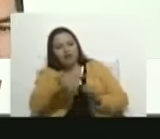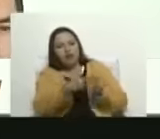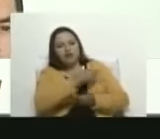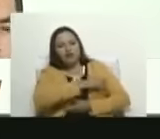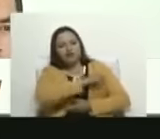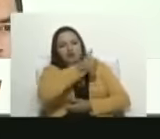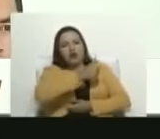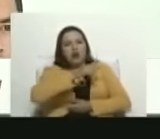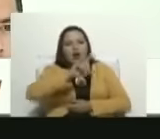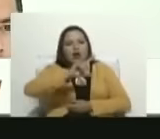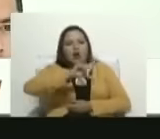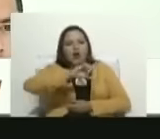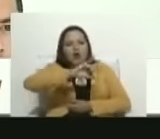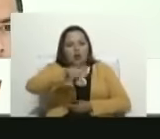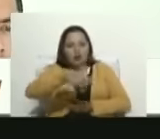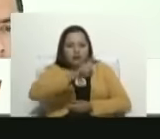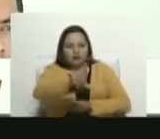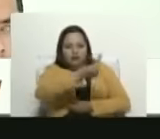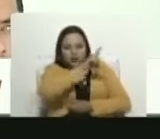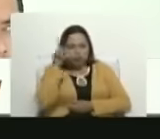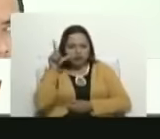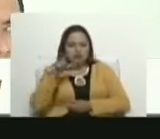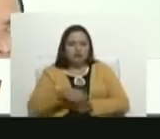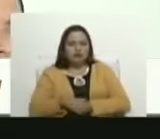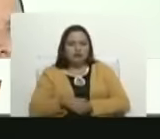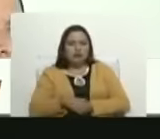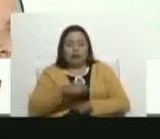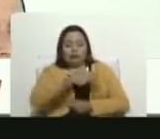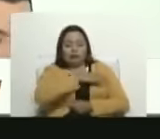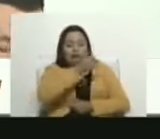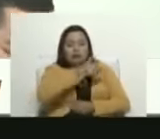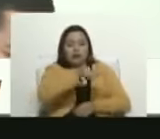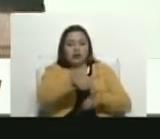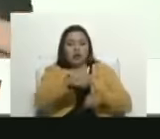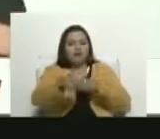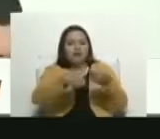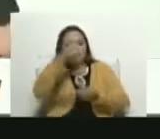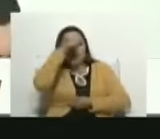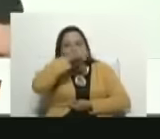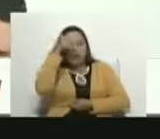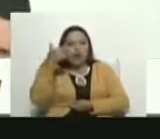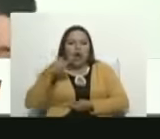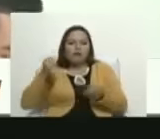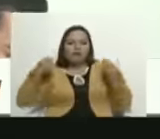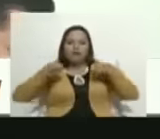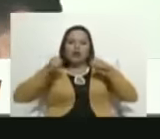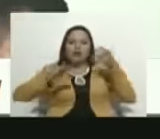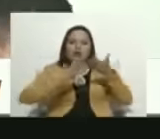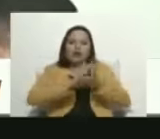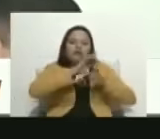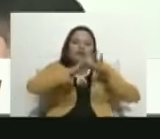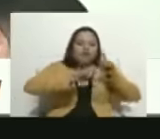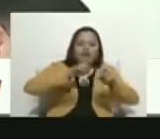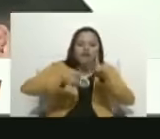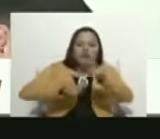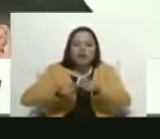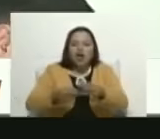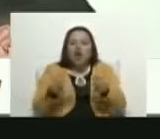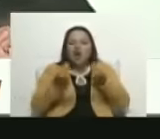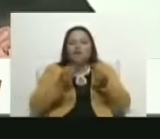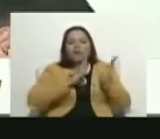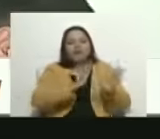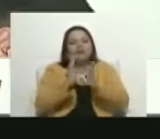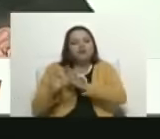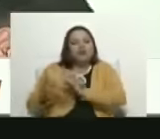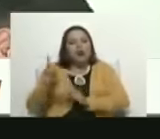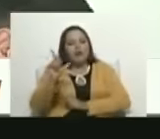se va a llevar a cabo el simulacro del referéndum consultivo. ¿Cómo se prepara el Partido Socialista